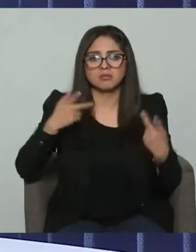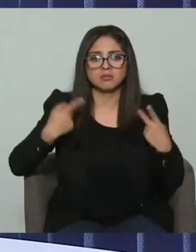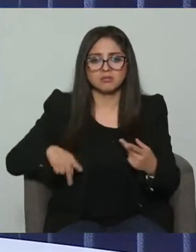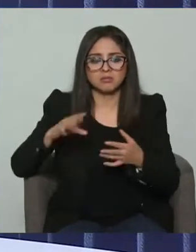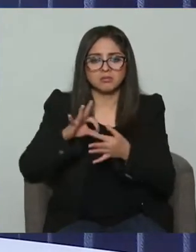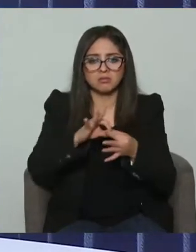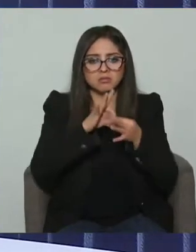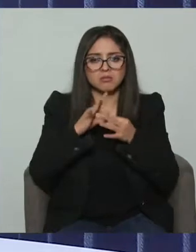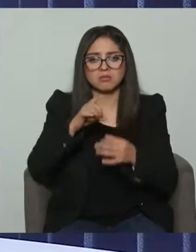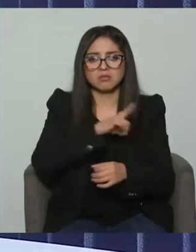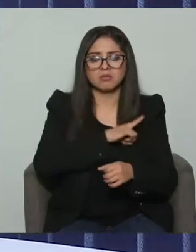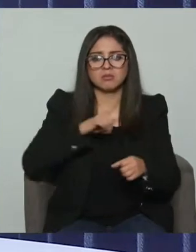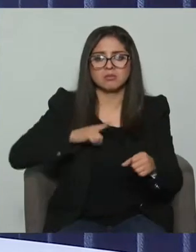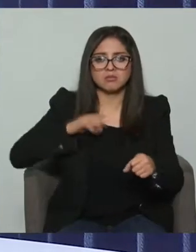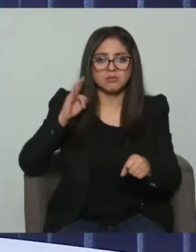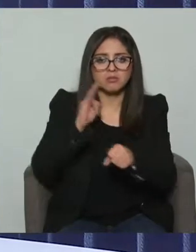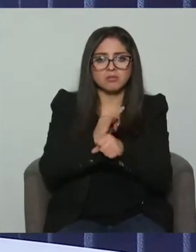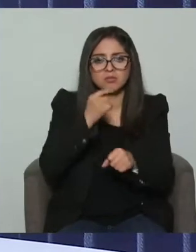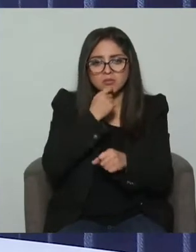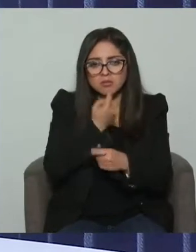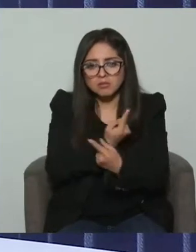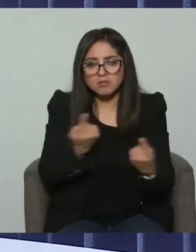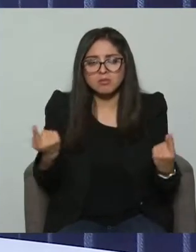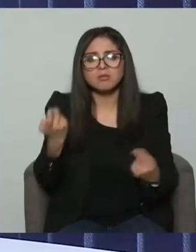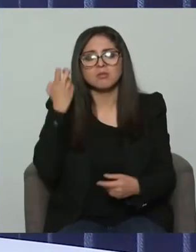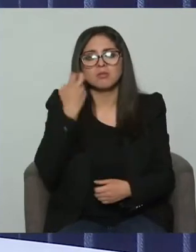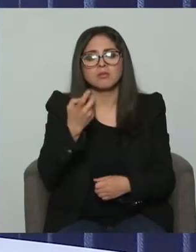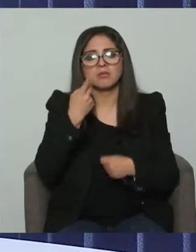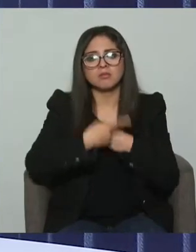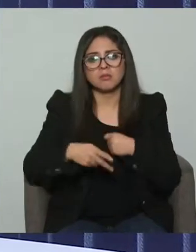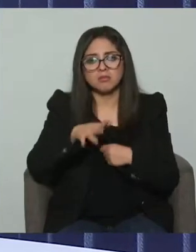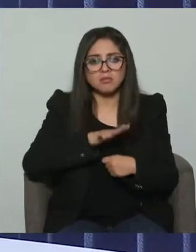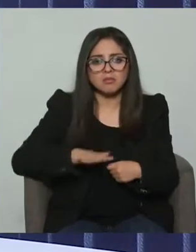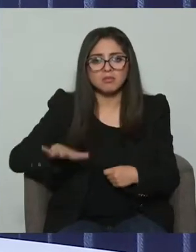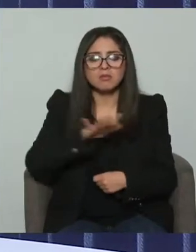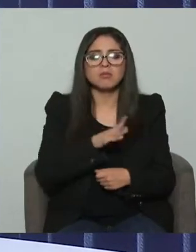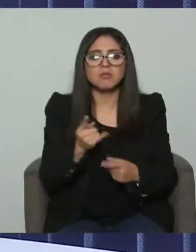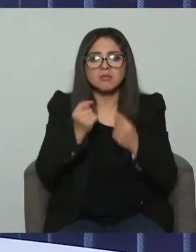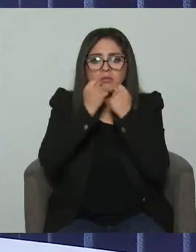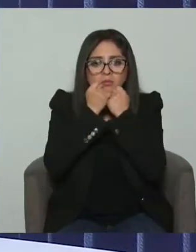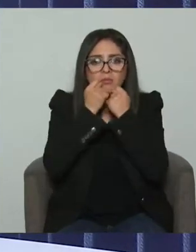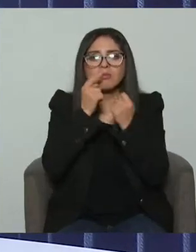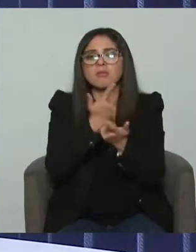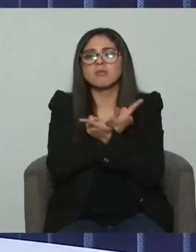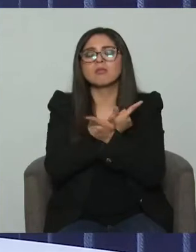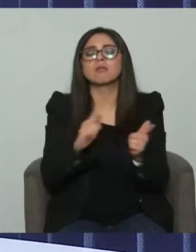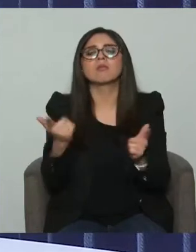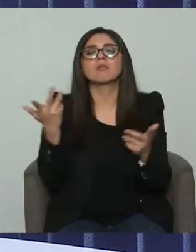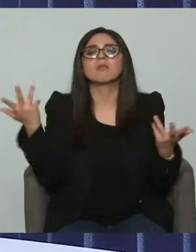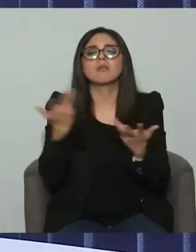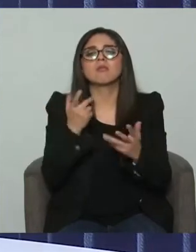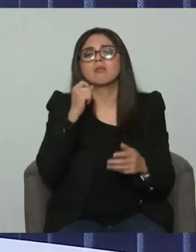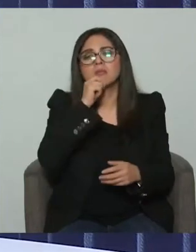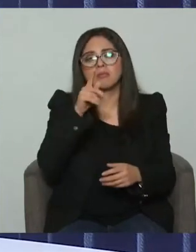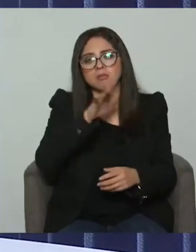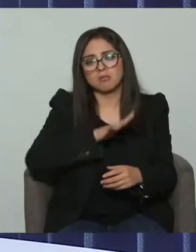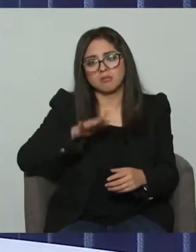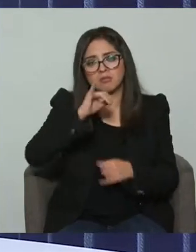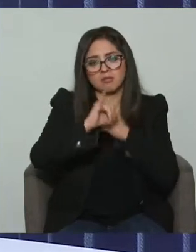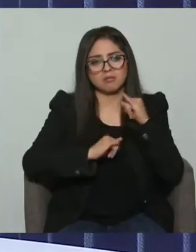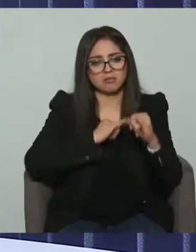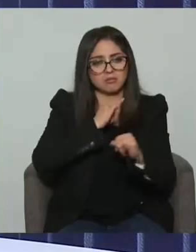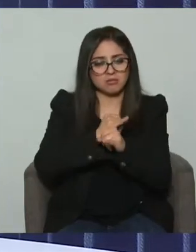para proteger a la infancia de estas redes criminales que actúan sin escrúpulos y con una impunidad total, incluso a nivel